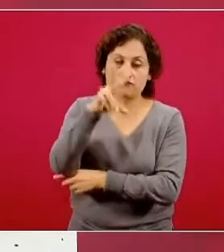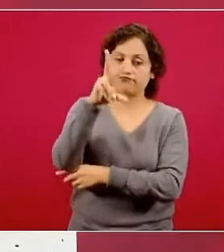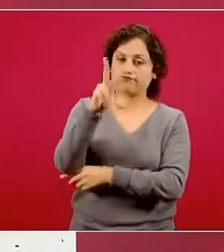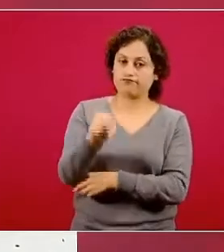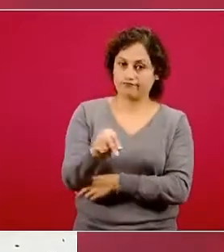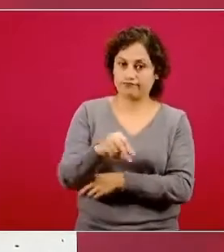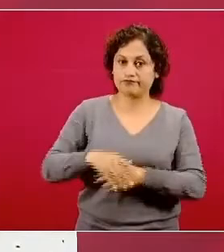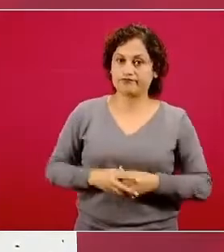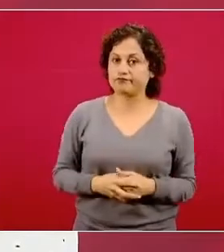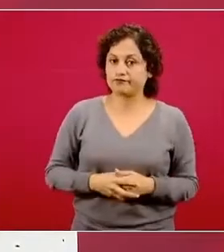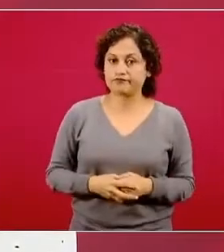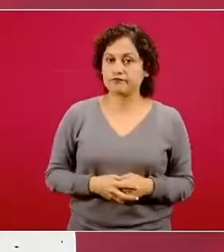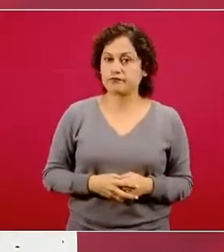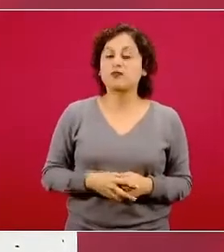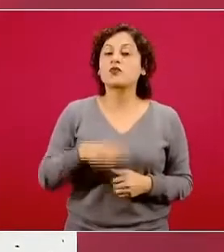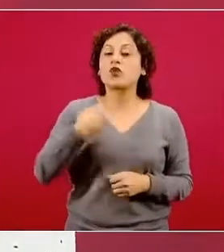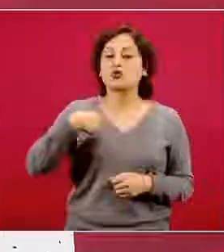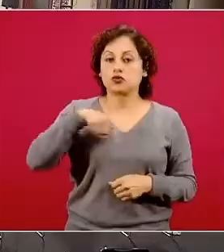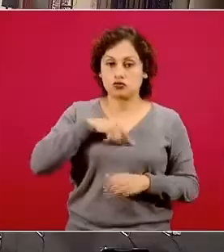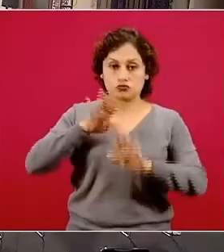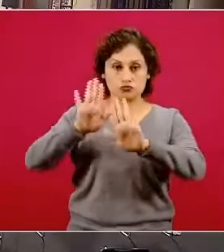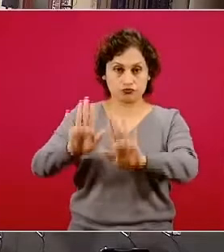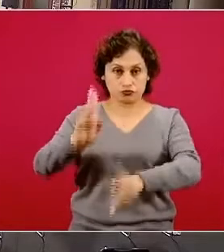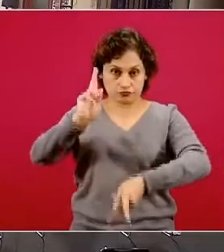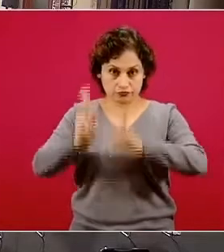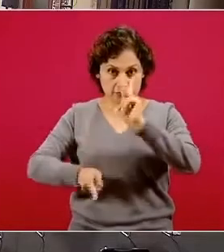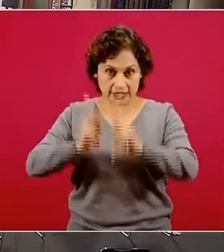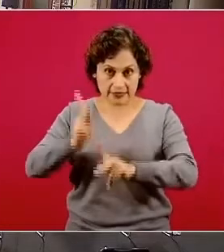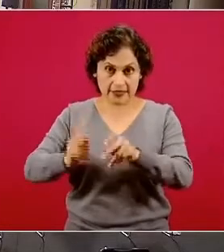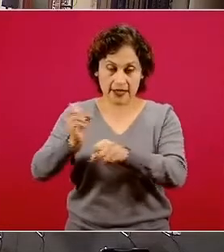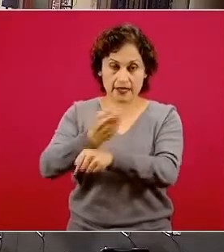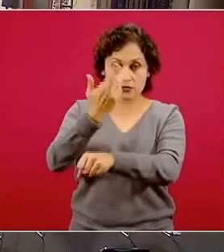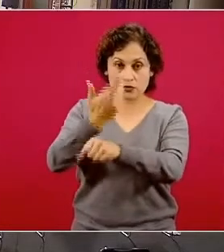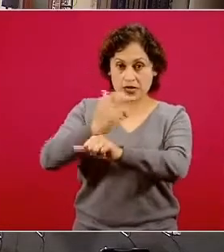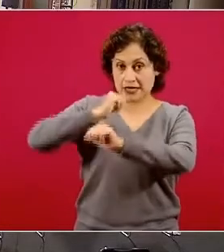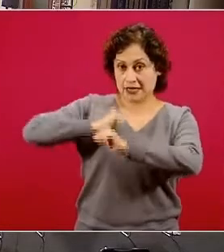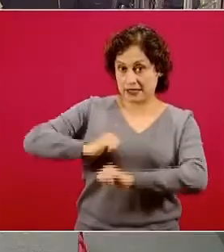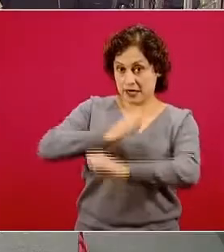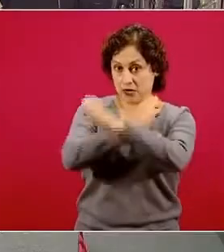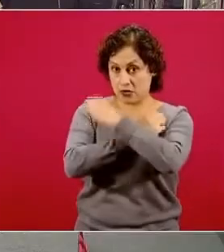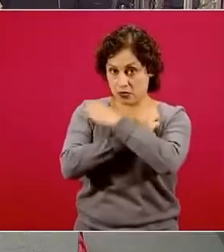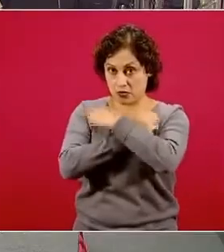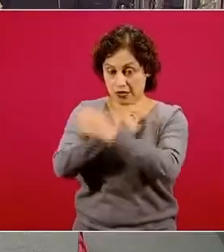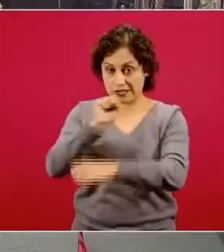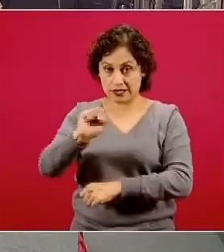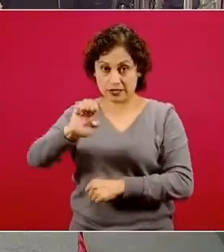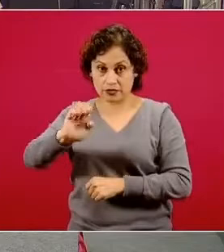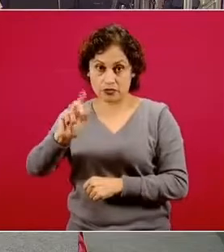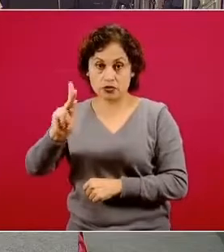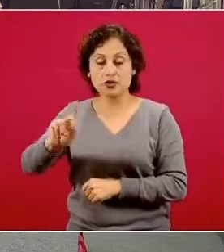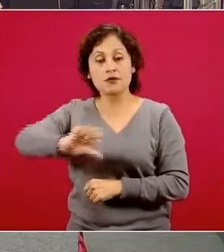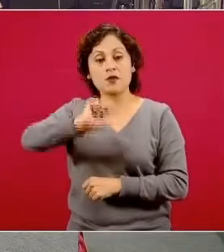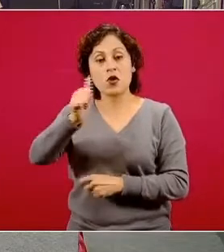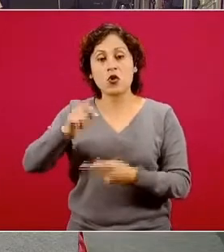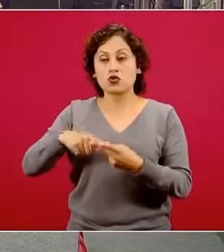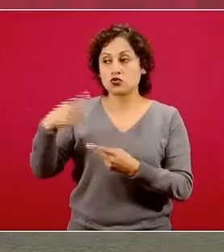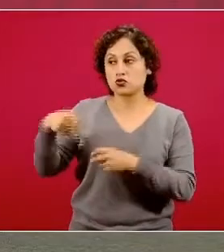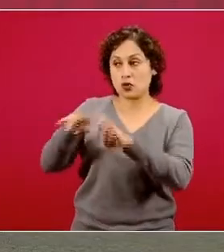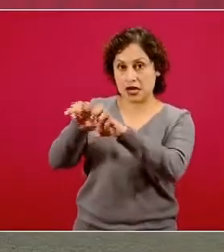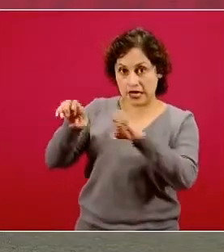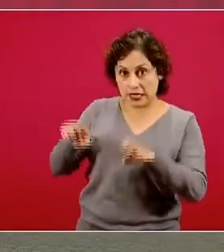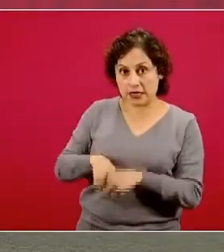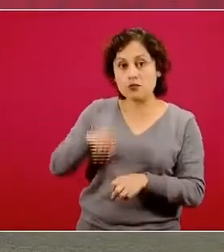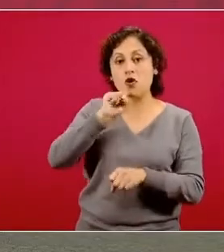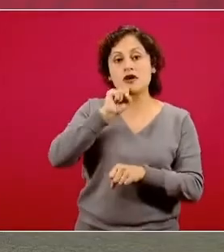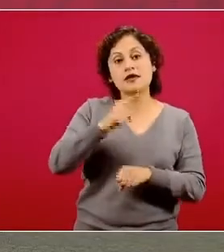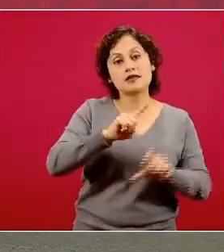en pláticas constantes, tanto con el secretario Moctezuma y su equipo, como con las personas